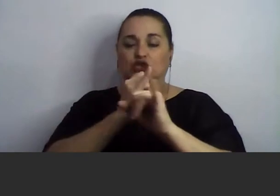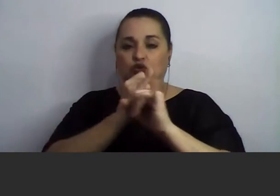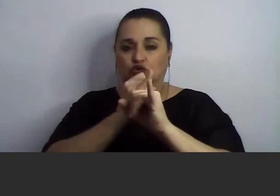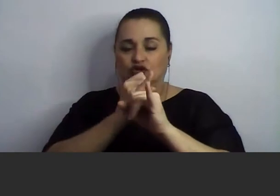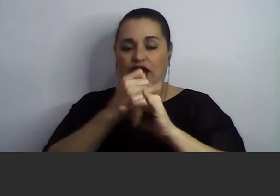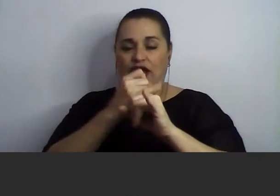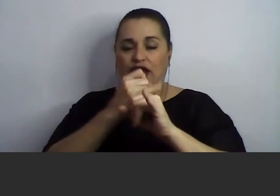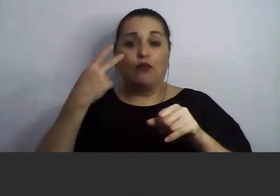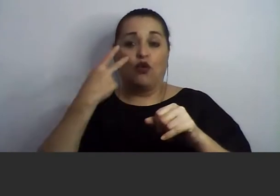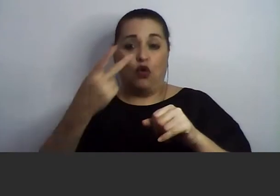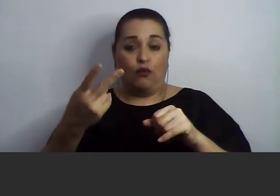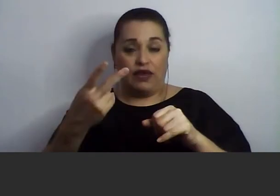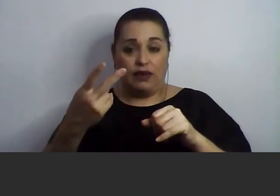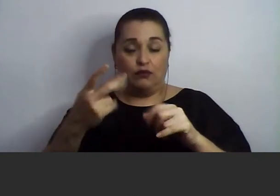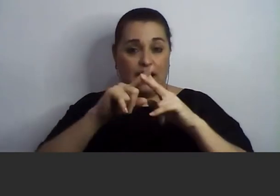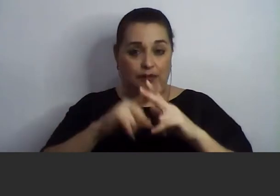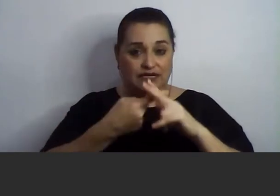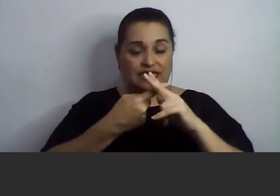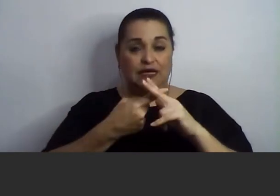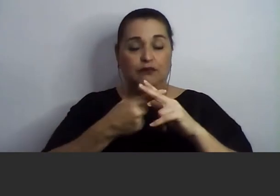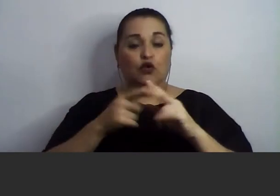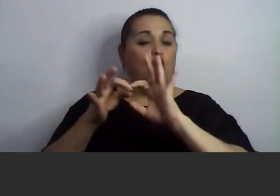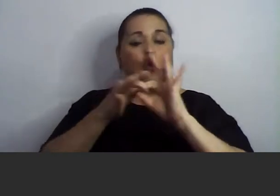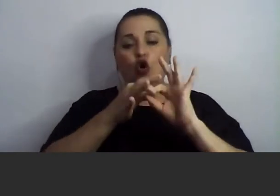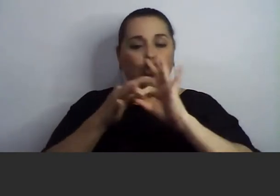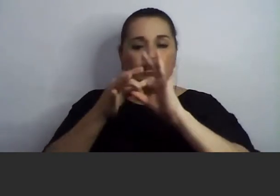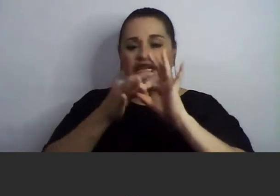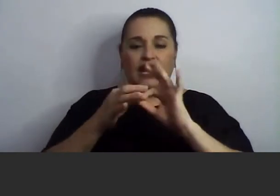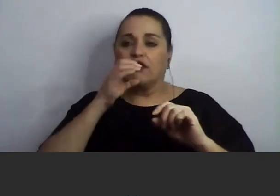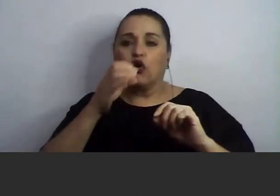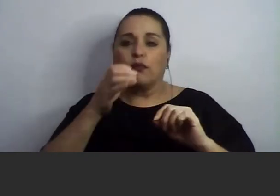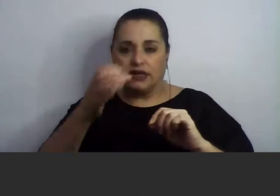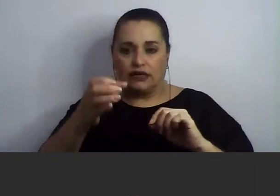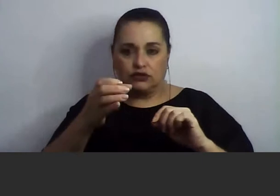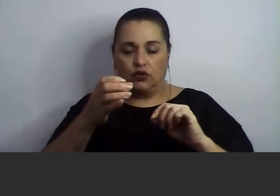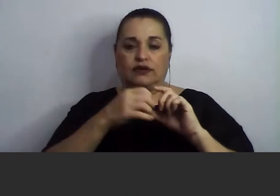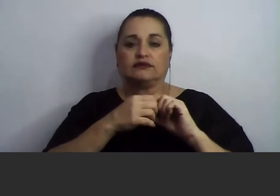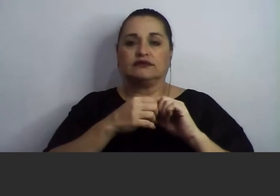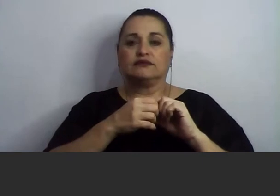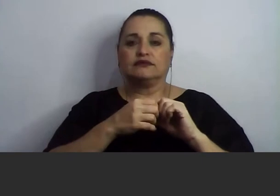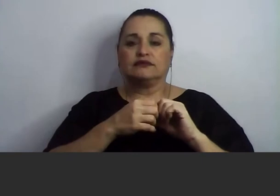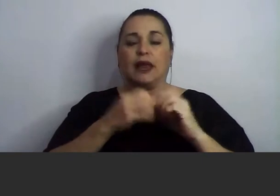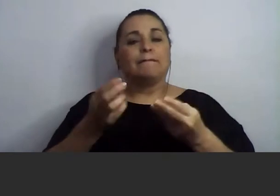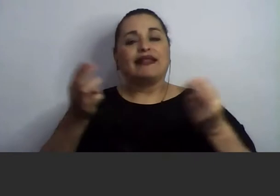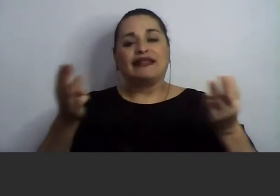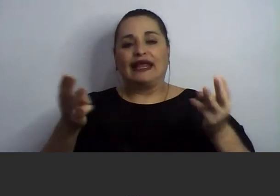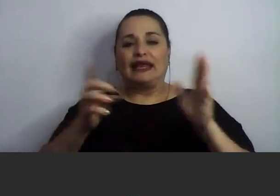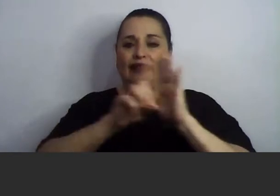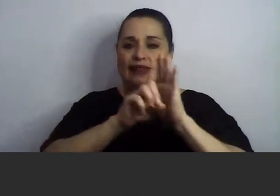al principio es coordinar estas recomendaciones en materia de derechos humanos